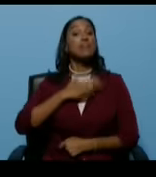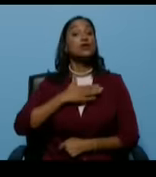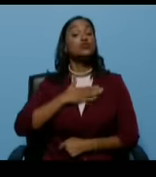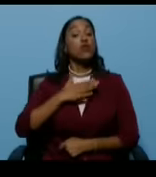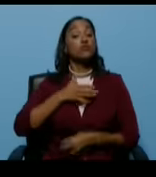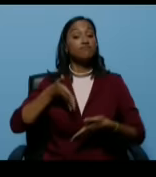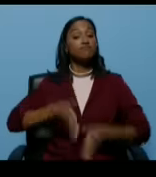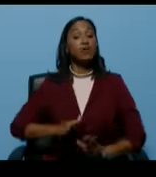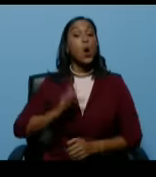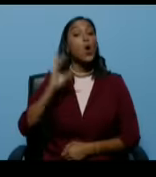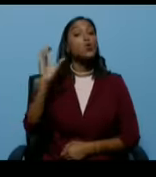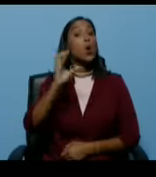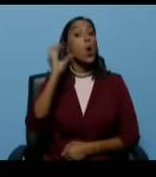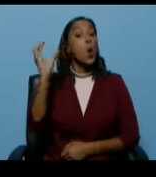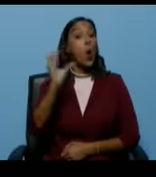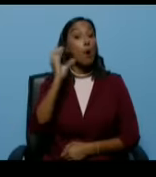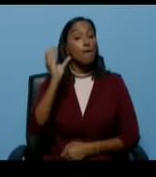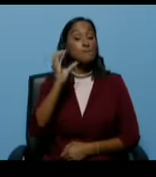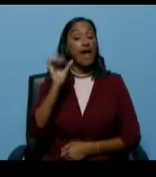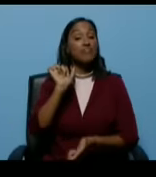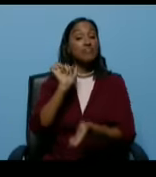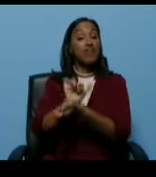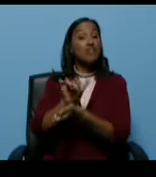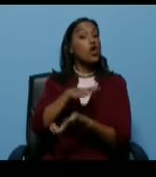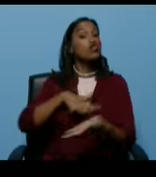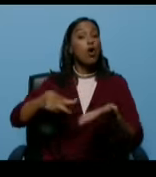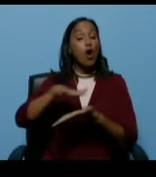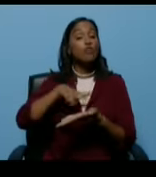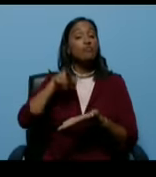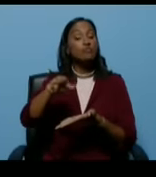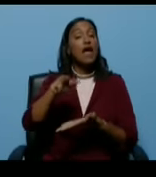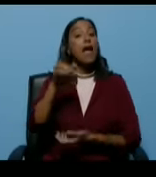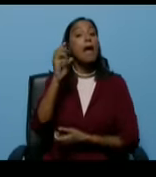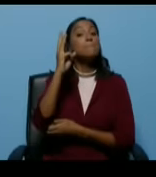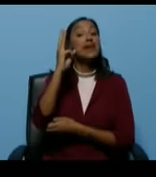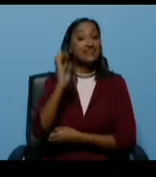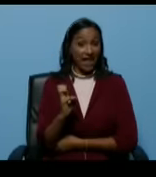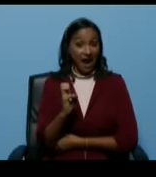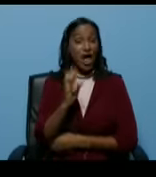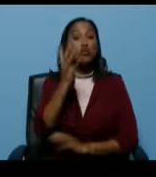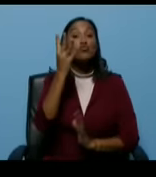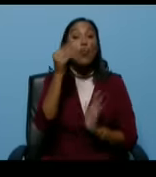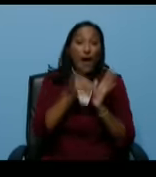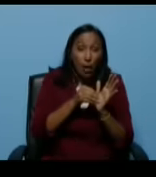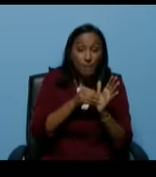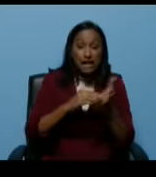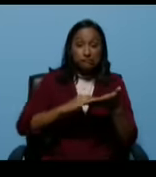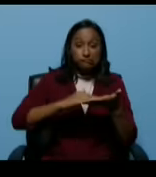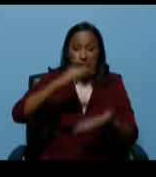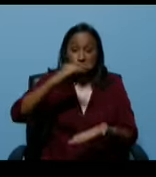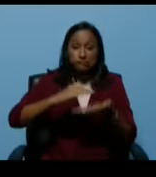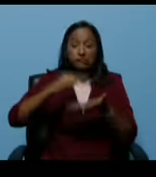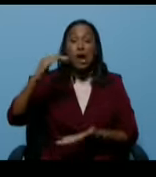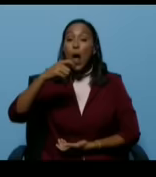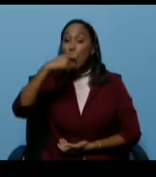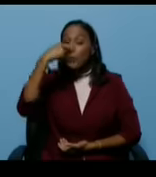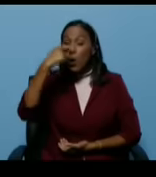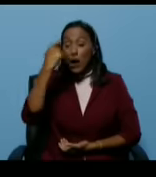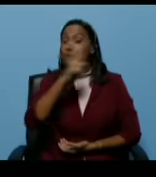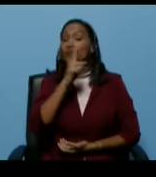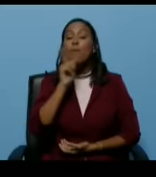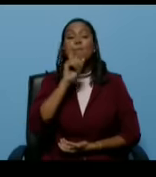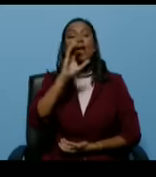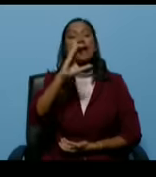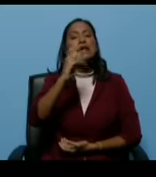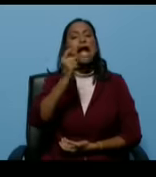colombiana, detenido en Petare, con 4.000 unidades de la droga sintética llamada Captagón. Ahora,